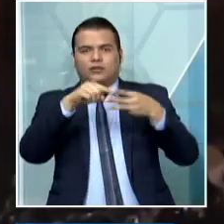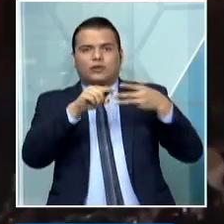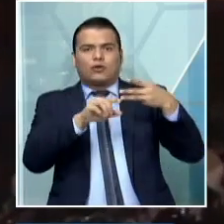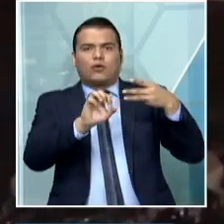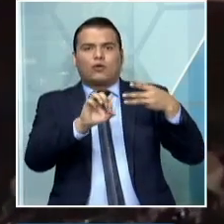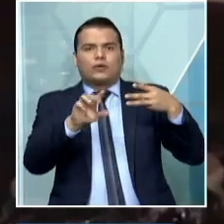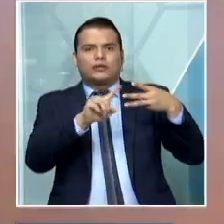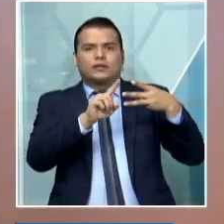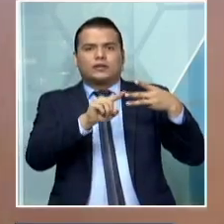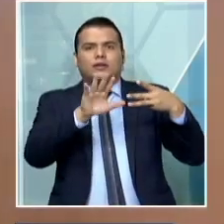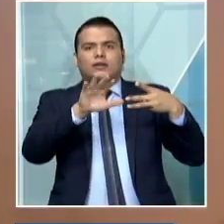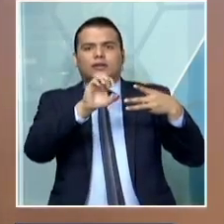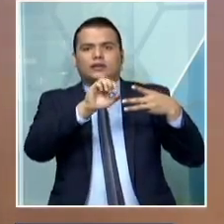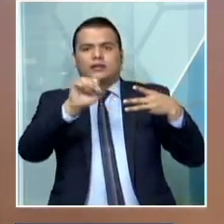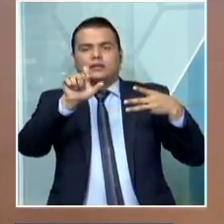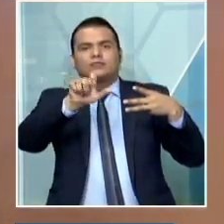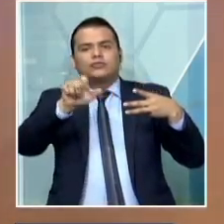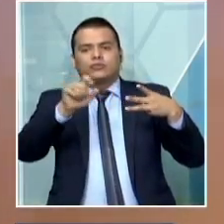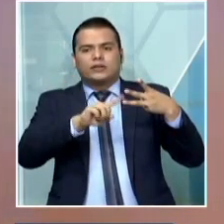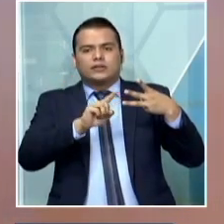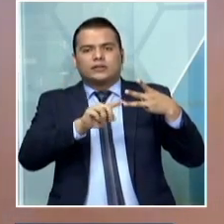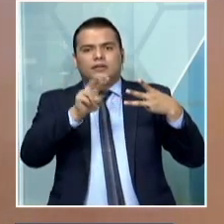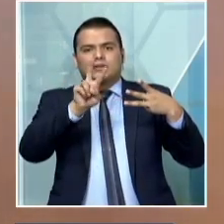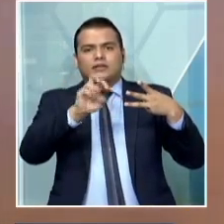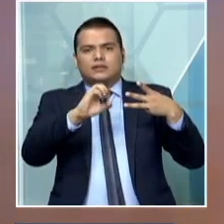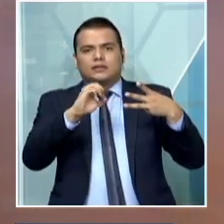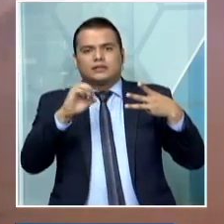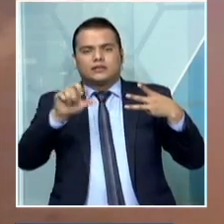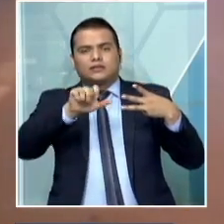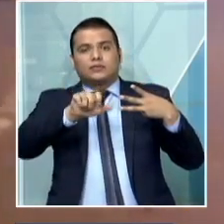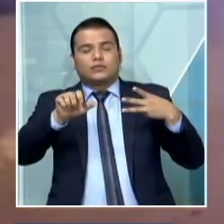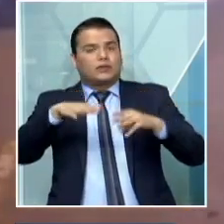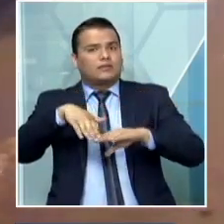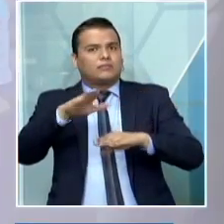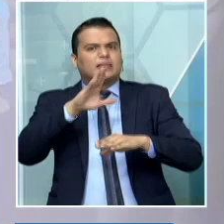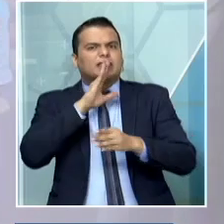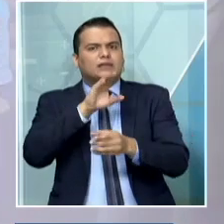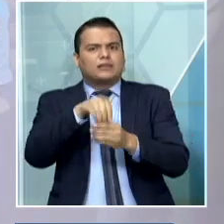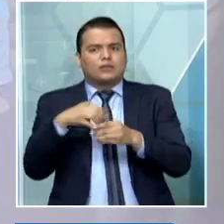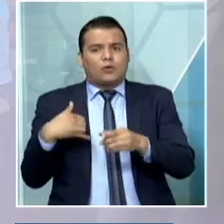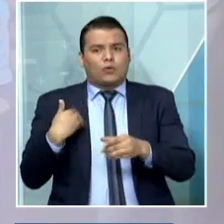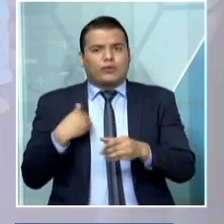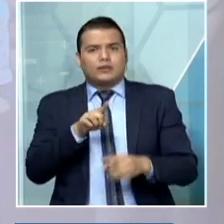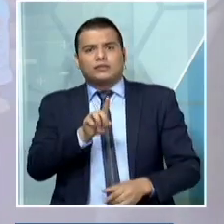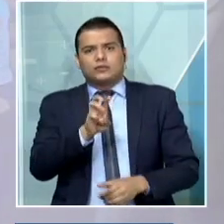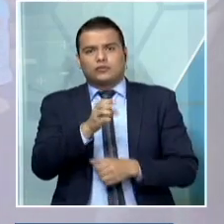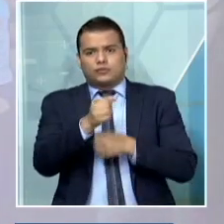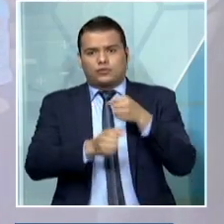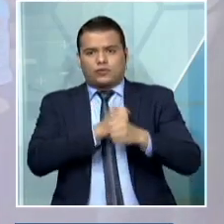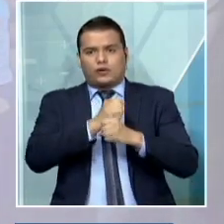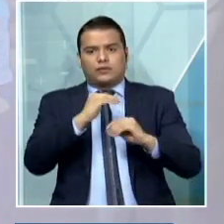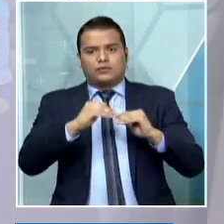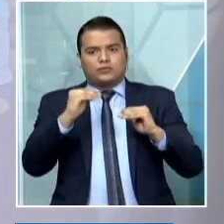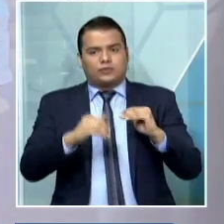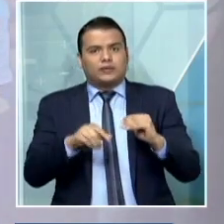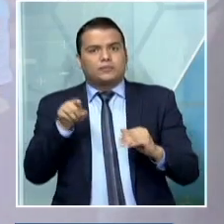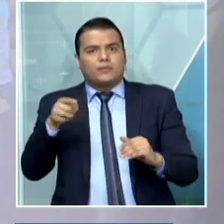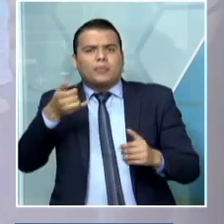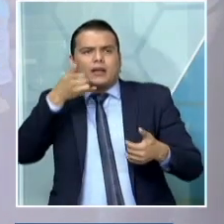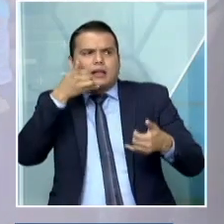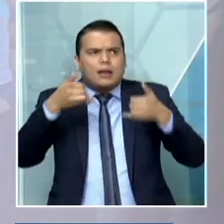de Cali con 500 y 700 personas, la mayoría menores de edad. A la línea 123